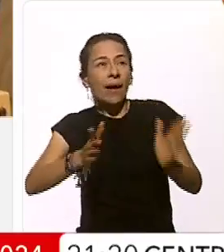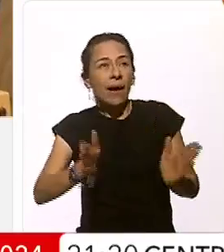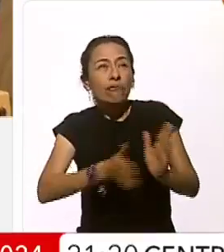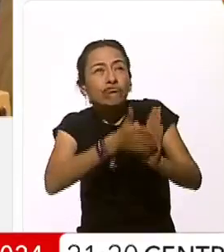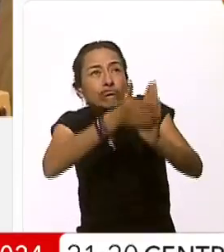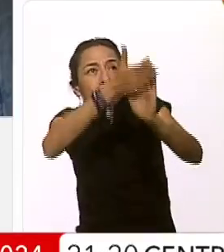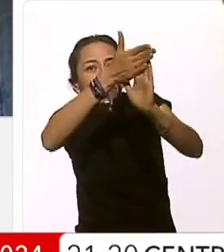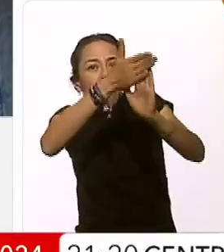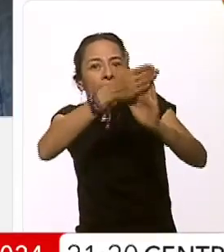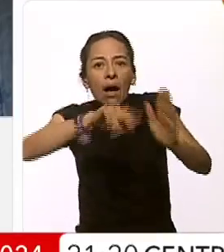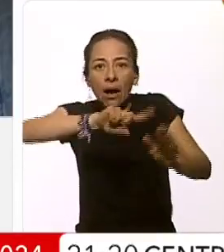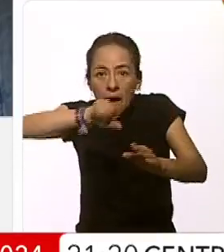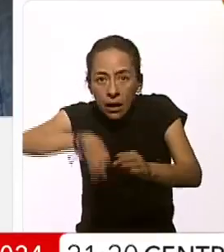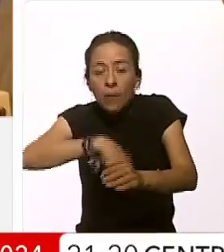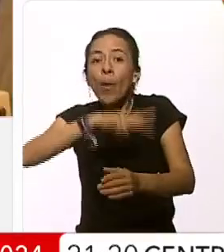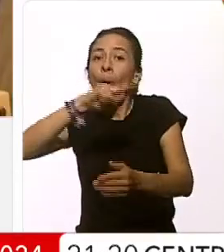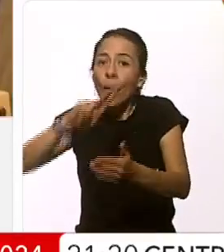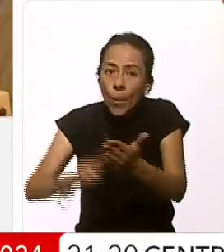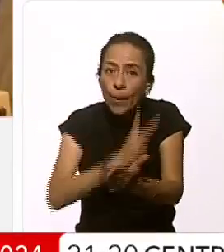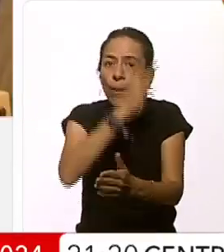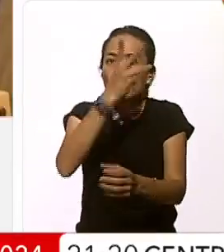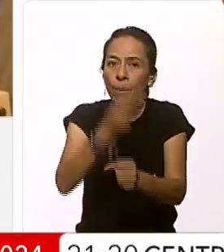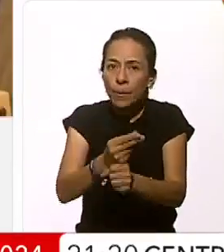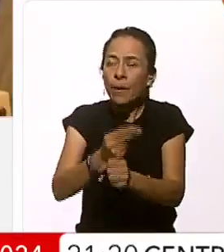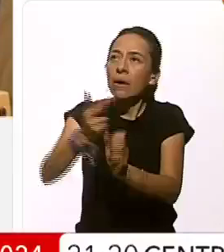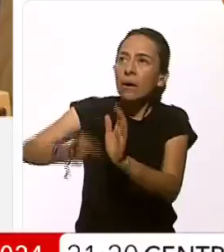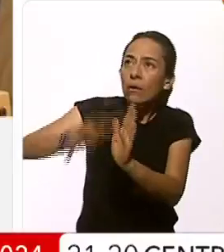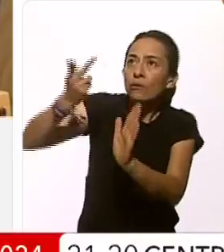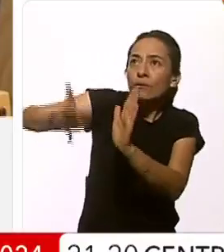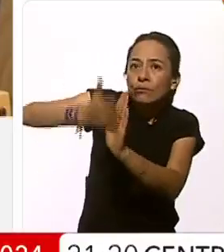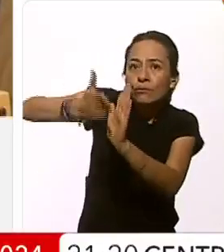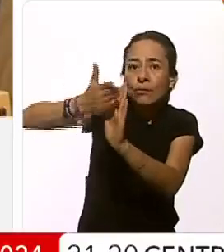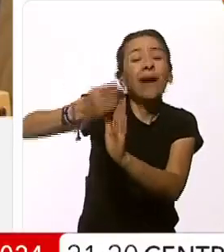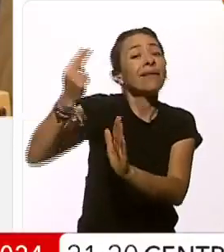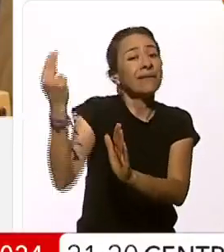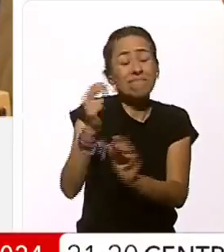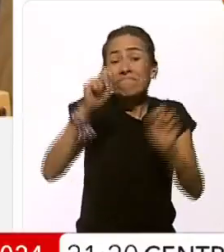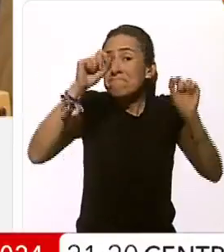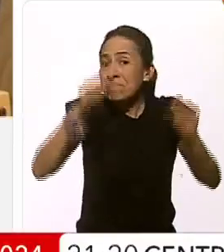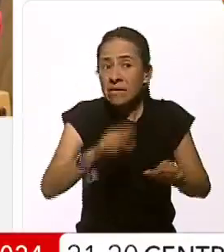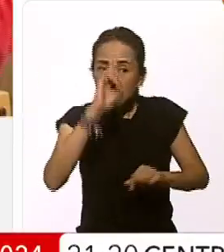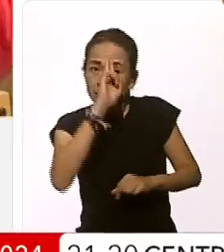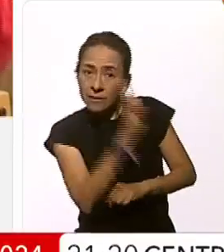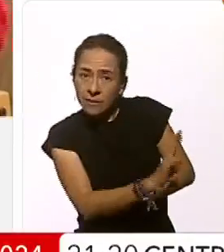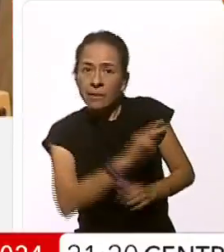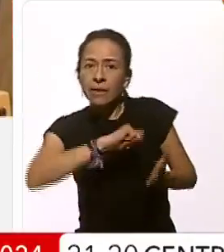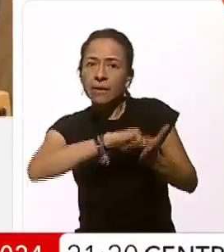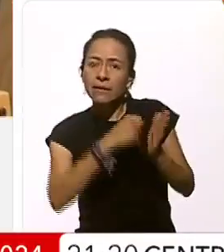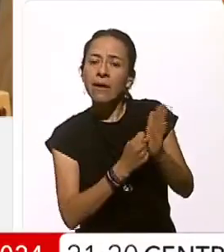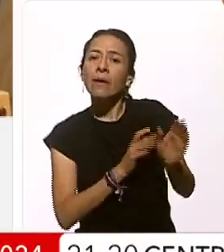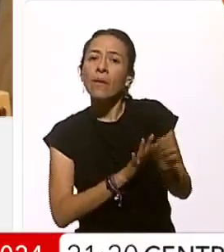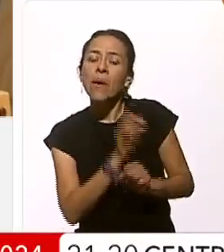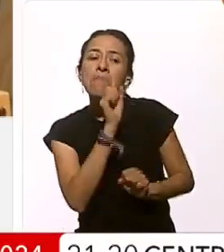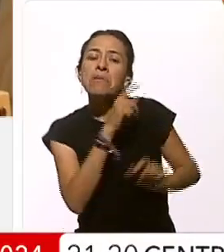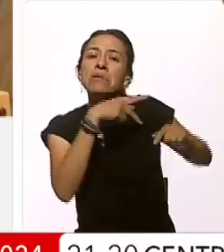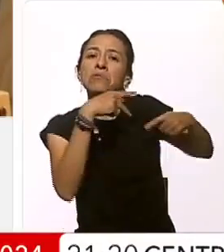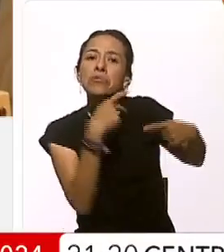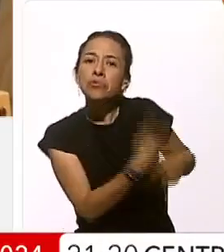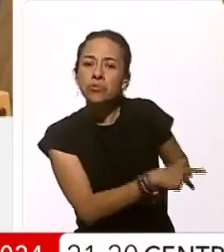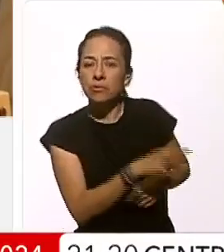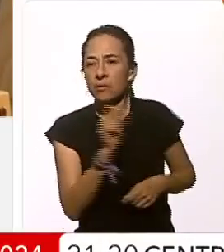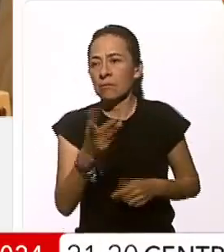muy complejo. Se convirtió en realmente un movimiento cultural de capacidades locales